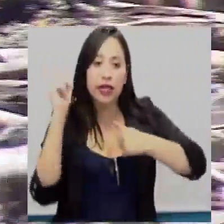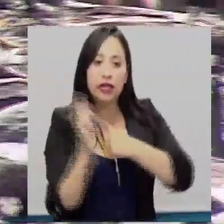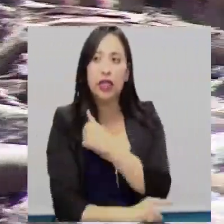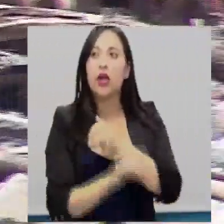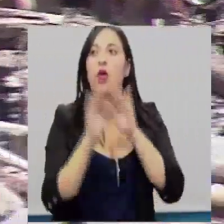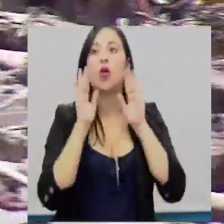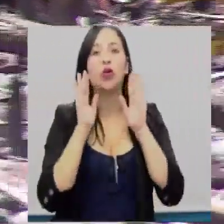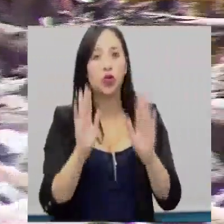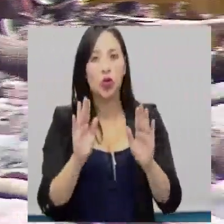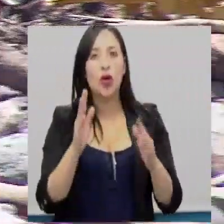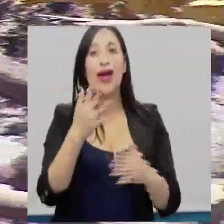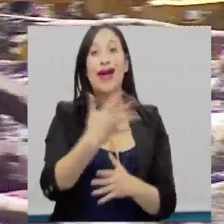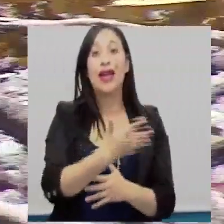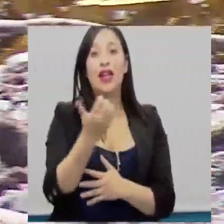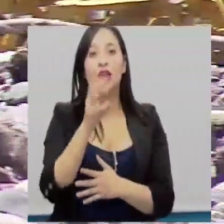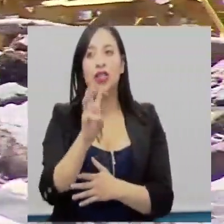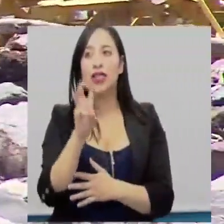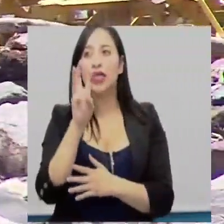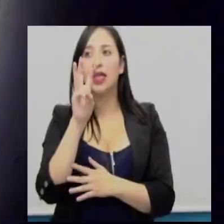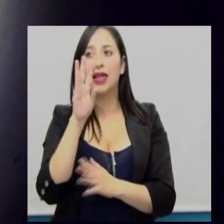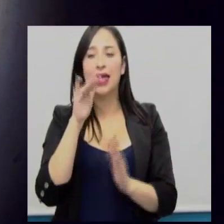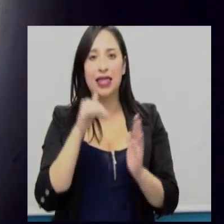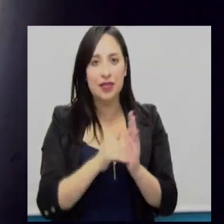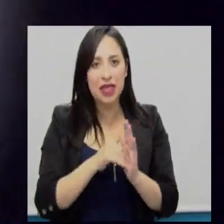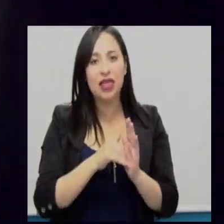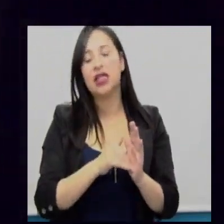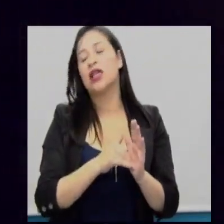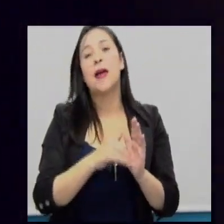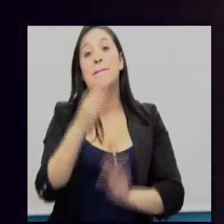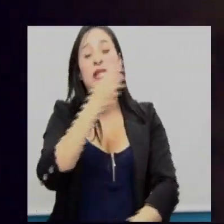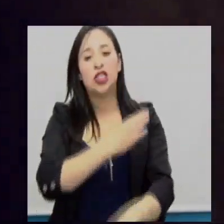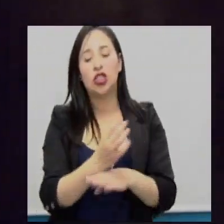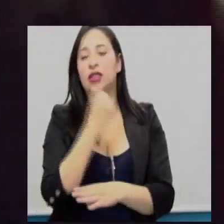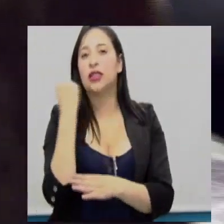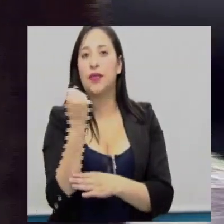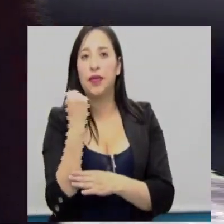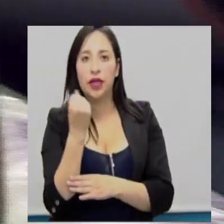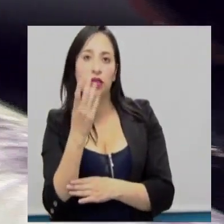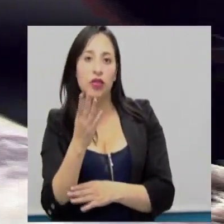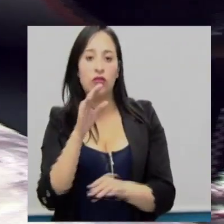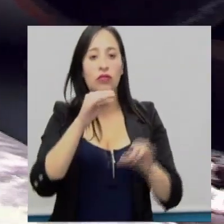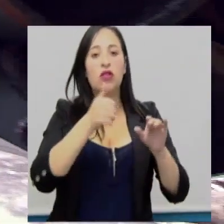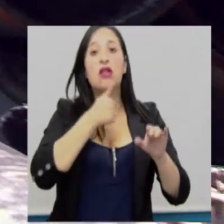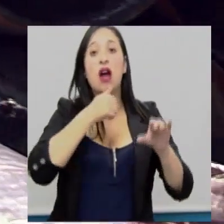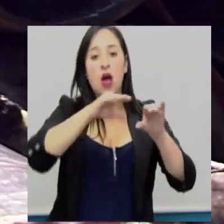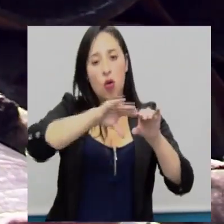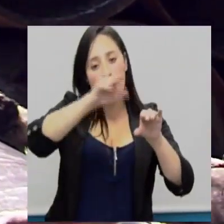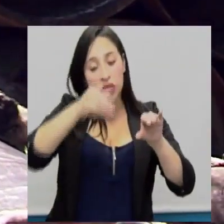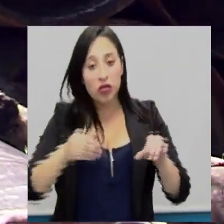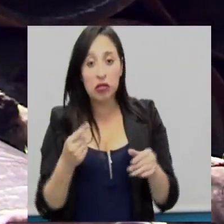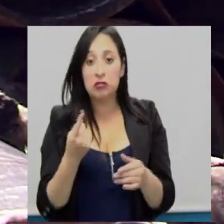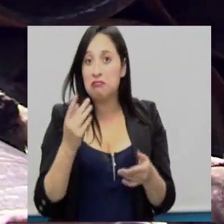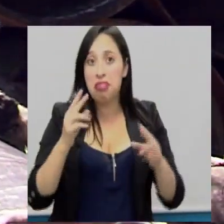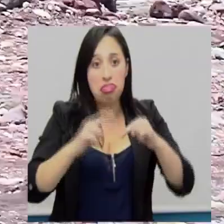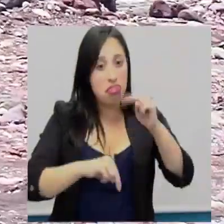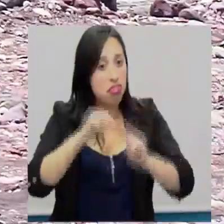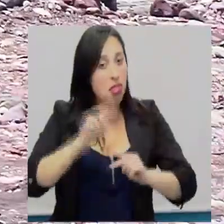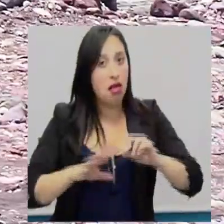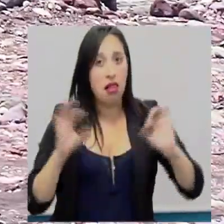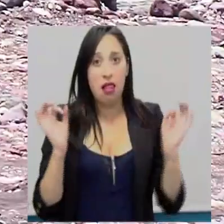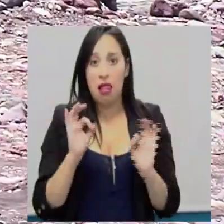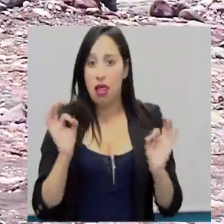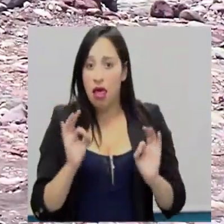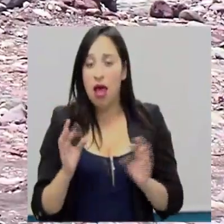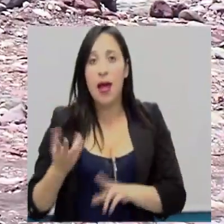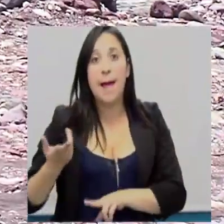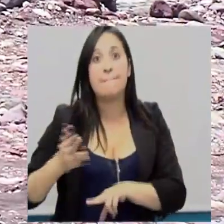con un posible detrimento de 583.975 millones de pesos por acueductos que no se realizaron y el agravante de